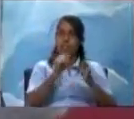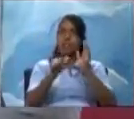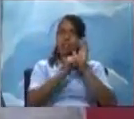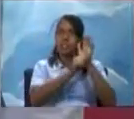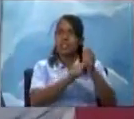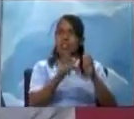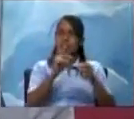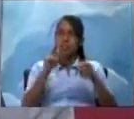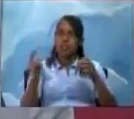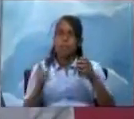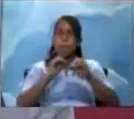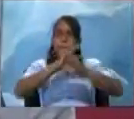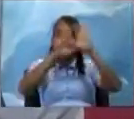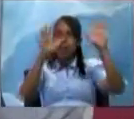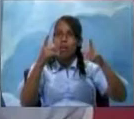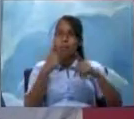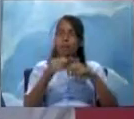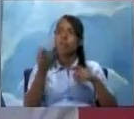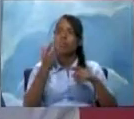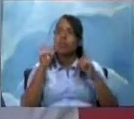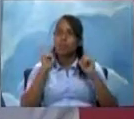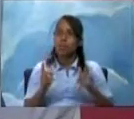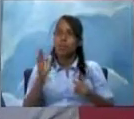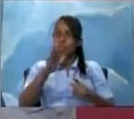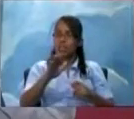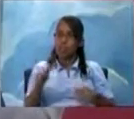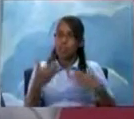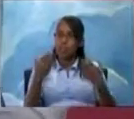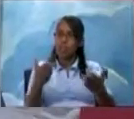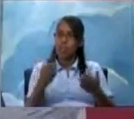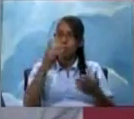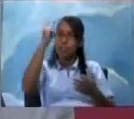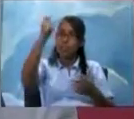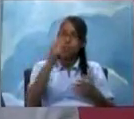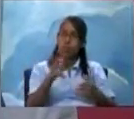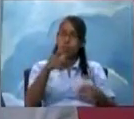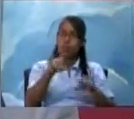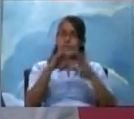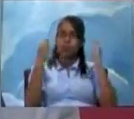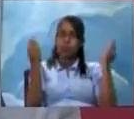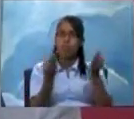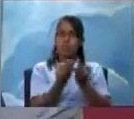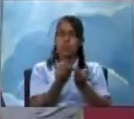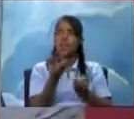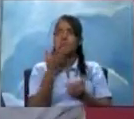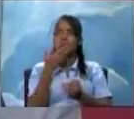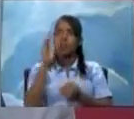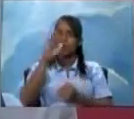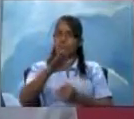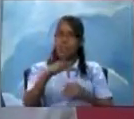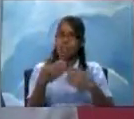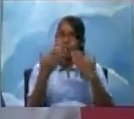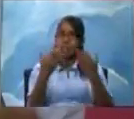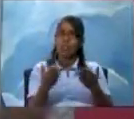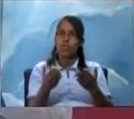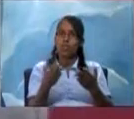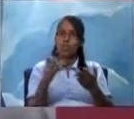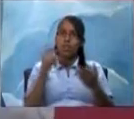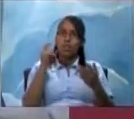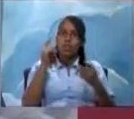unas señales, hay unos milagros. Pero el ejemplo que estará dando ahí en el hogar, el ejemplo que estará